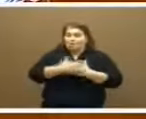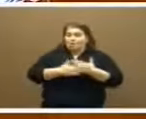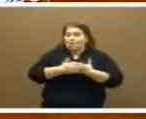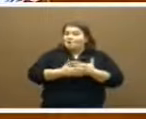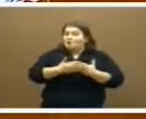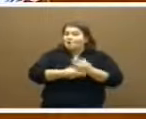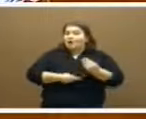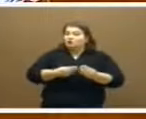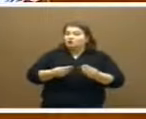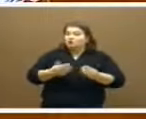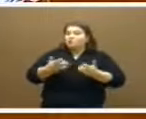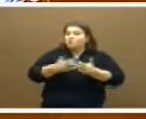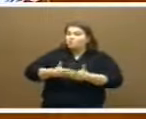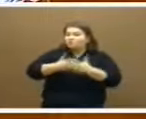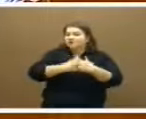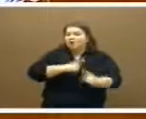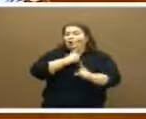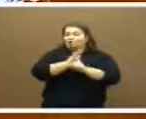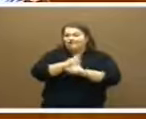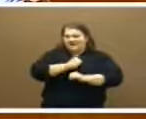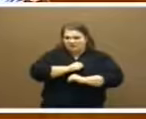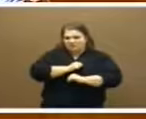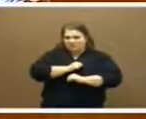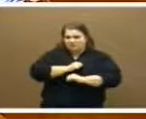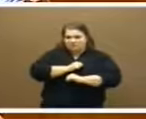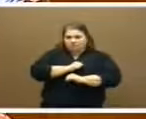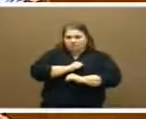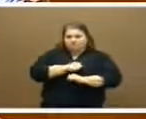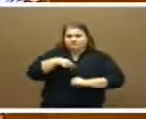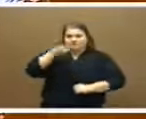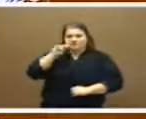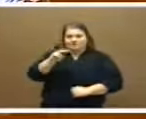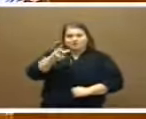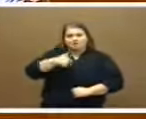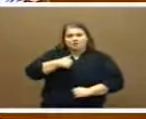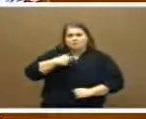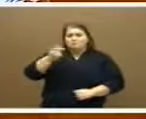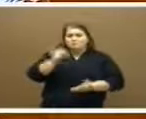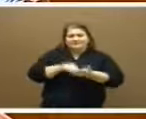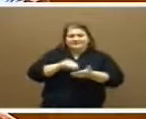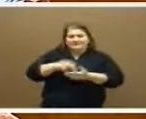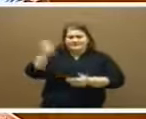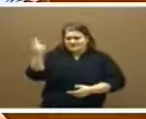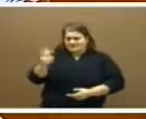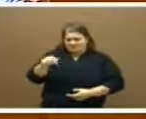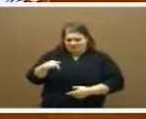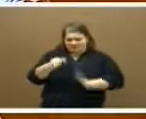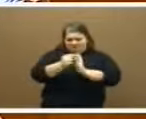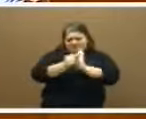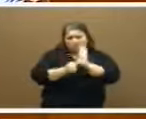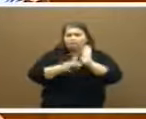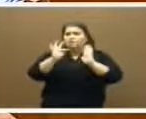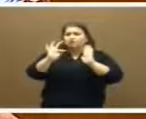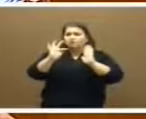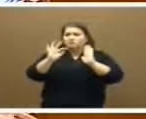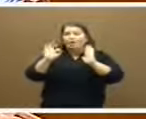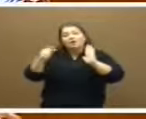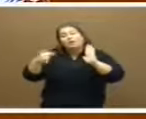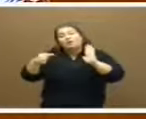en la lucha contra el desempleo. Pero mire, aquí venimos a veces con datos positivos y a veces con